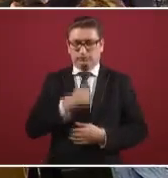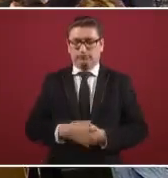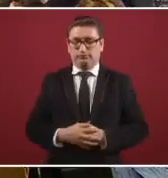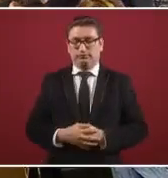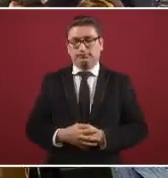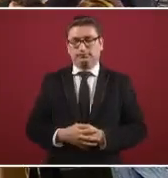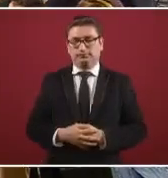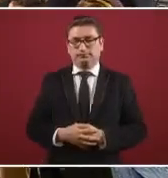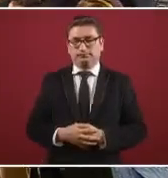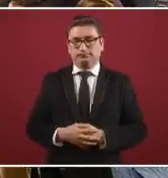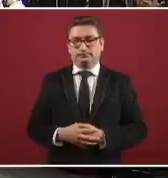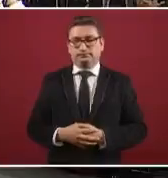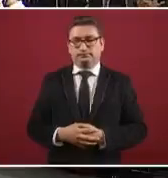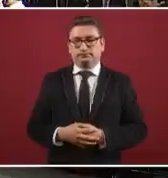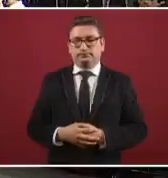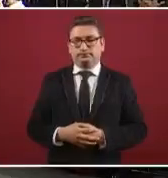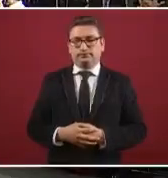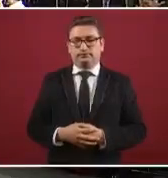Sí, señor.